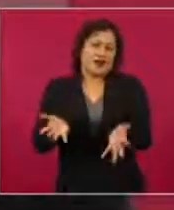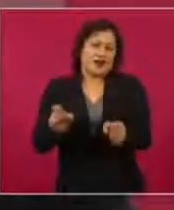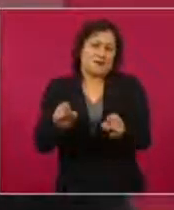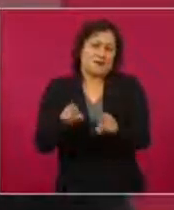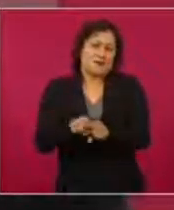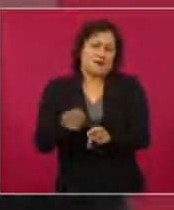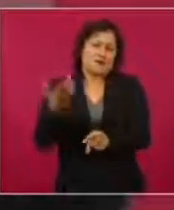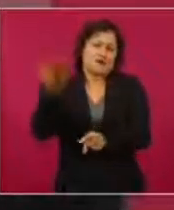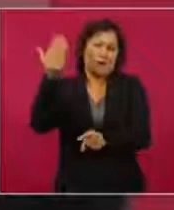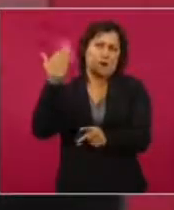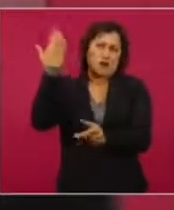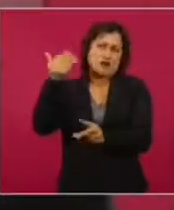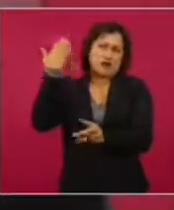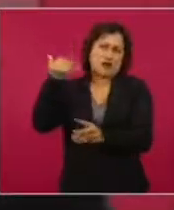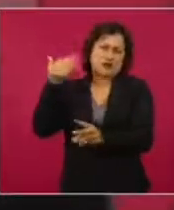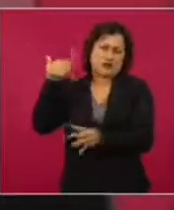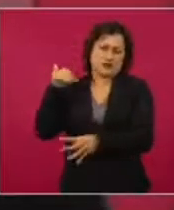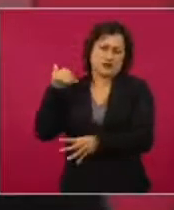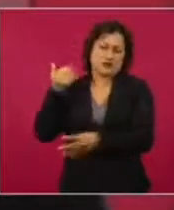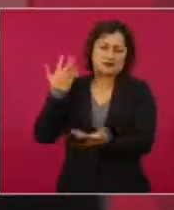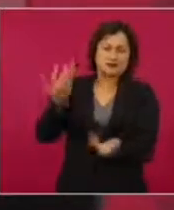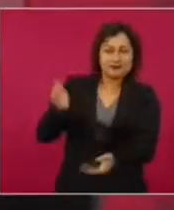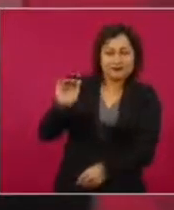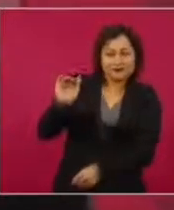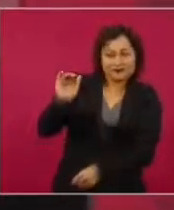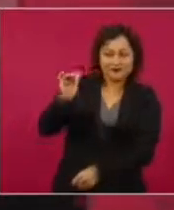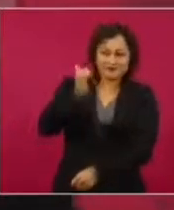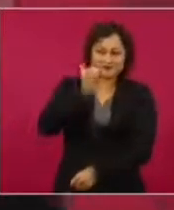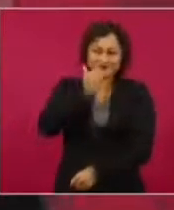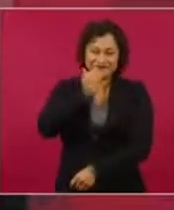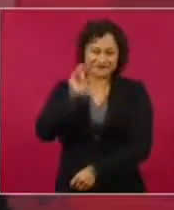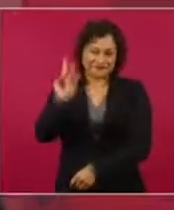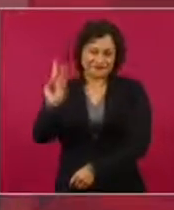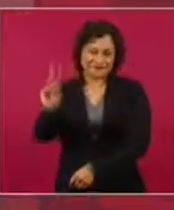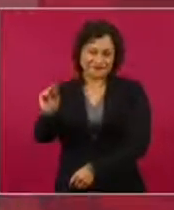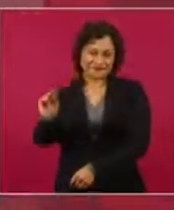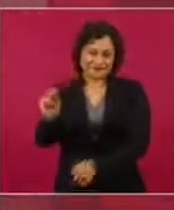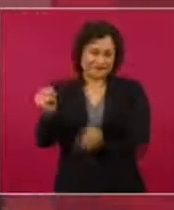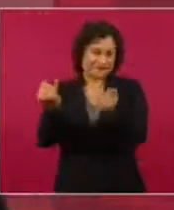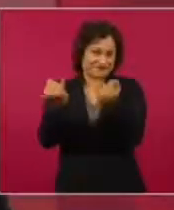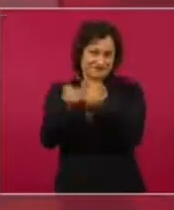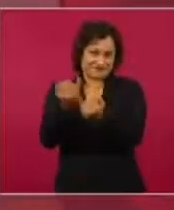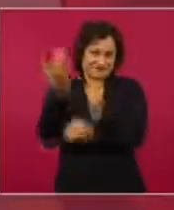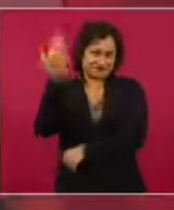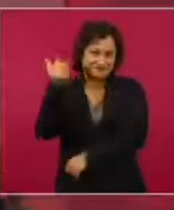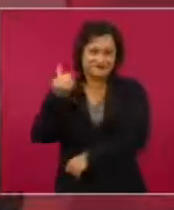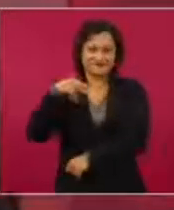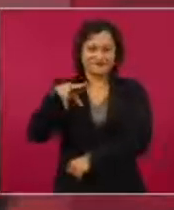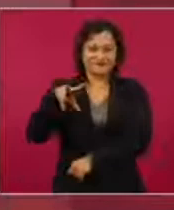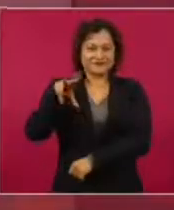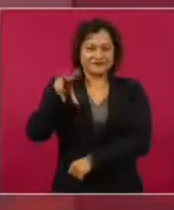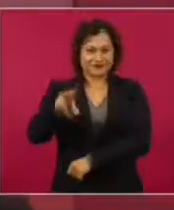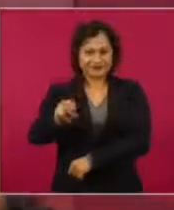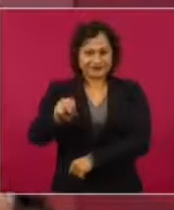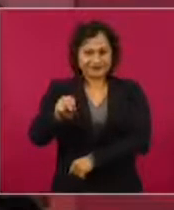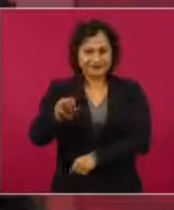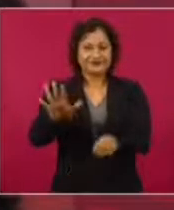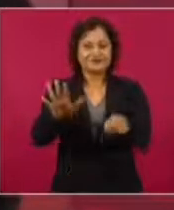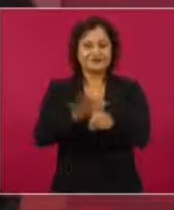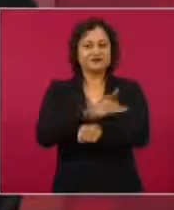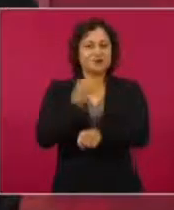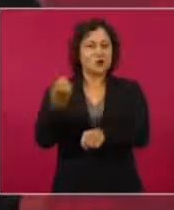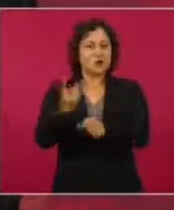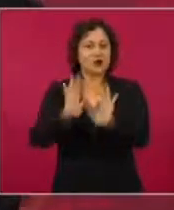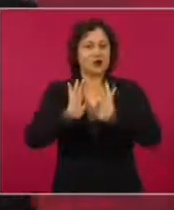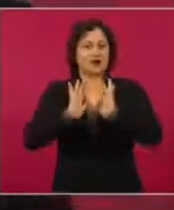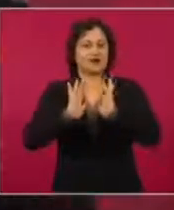así, la verdad que no, porque actualmente se tienen